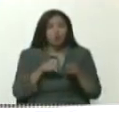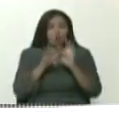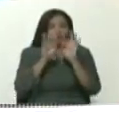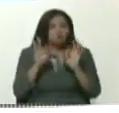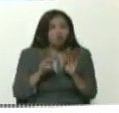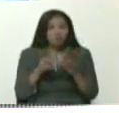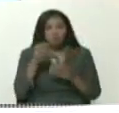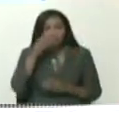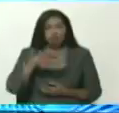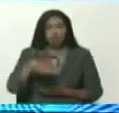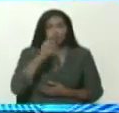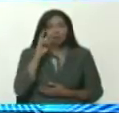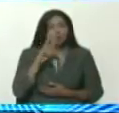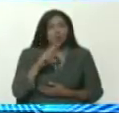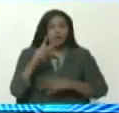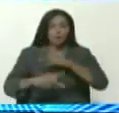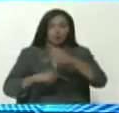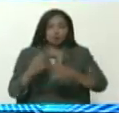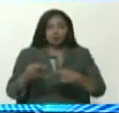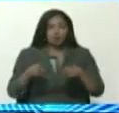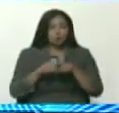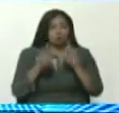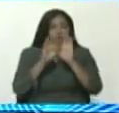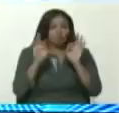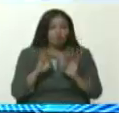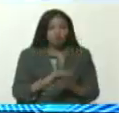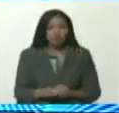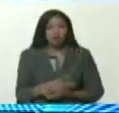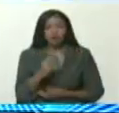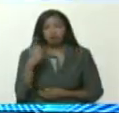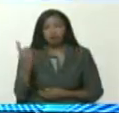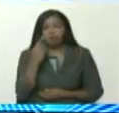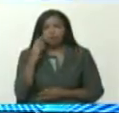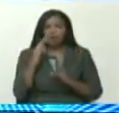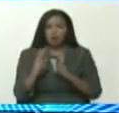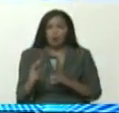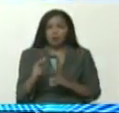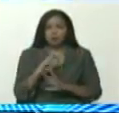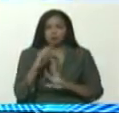nuestro pueblo vea el proceso, no solo vea el resultado,